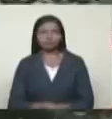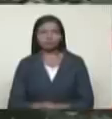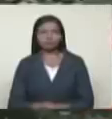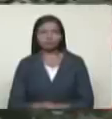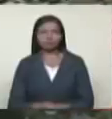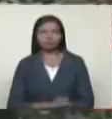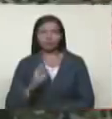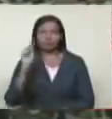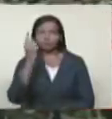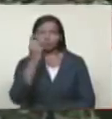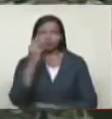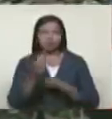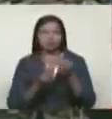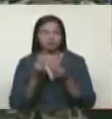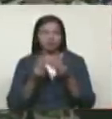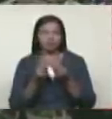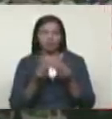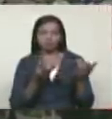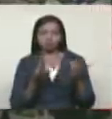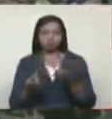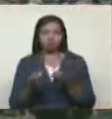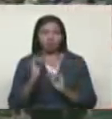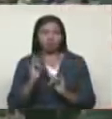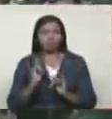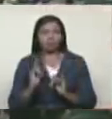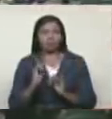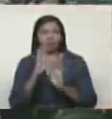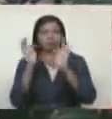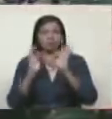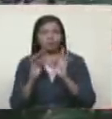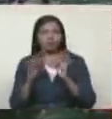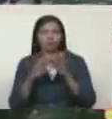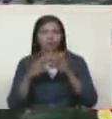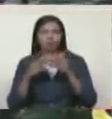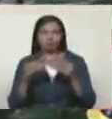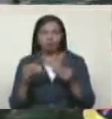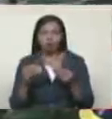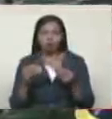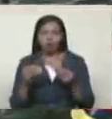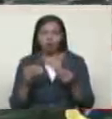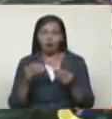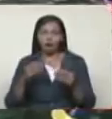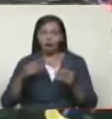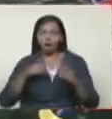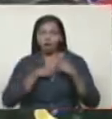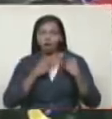lo primero que hacemos es recibir el alma inmarcesible del libertador Simón Bolívar.